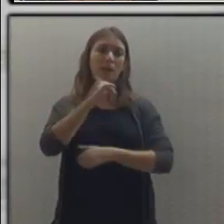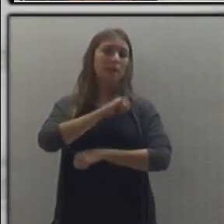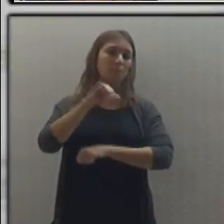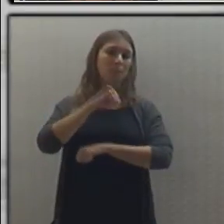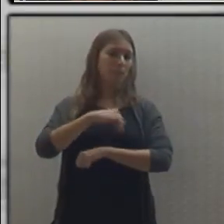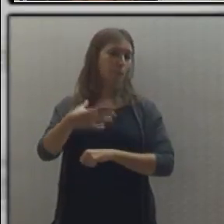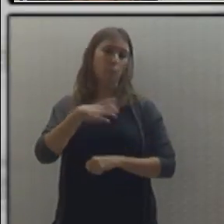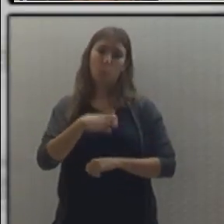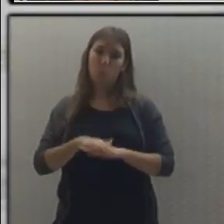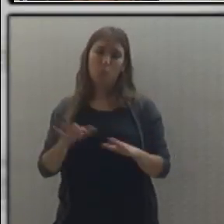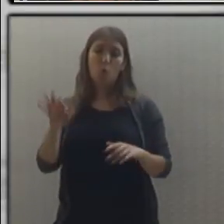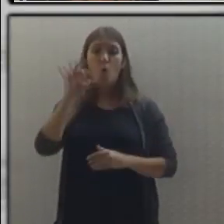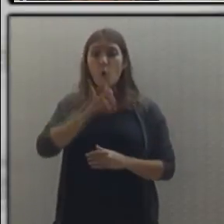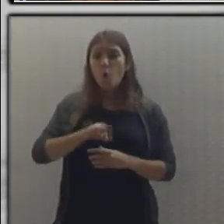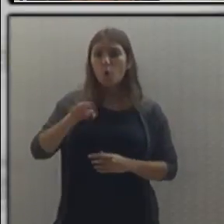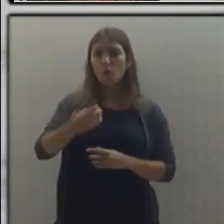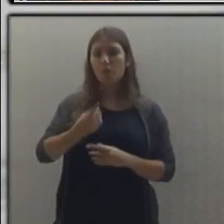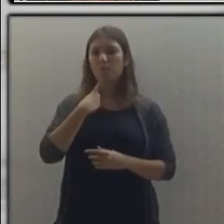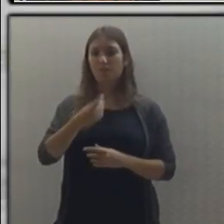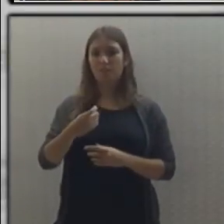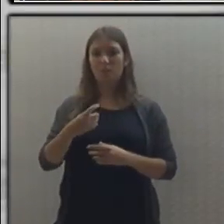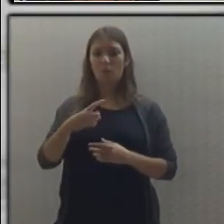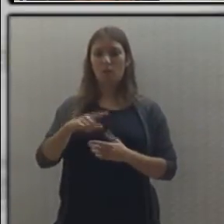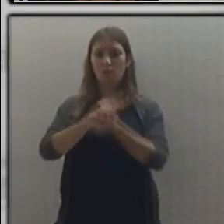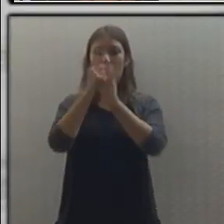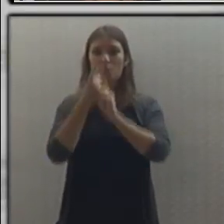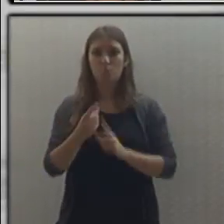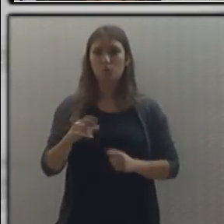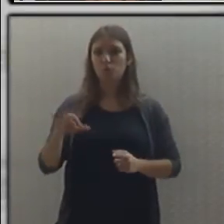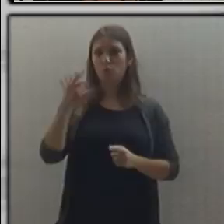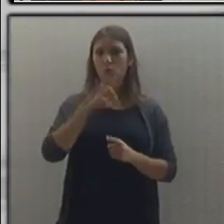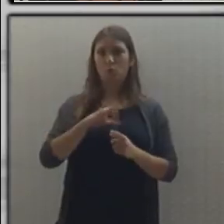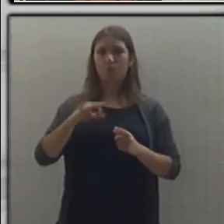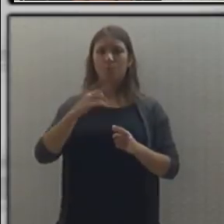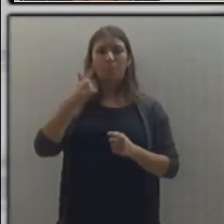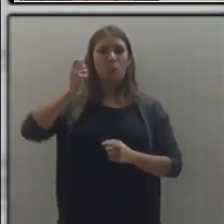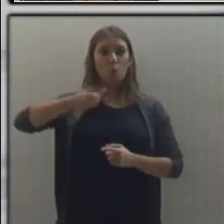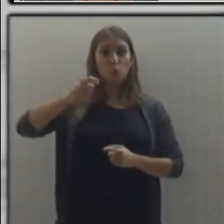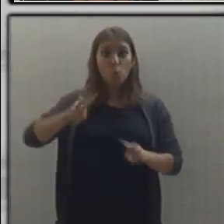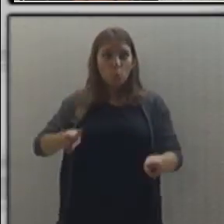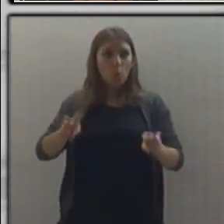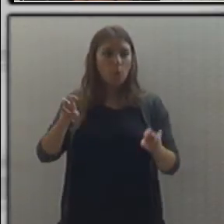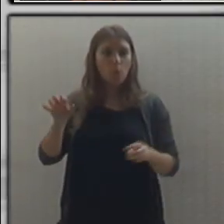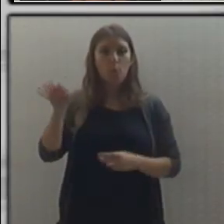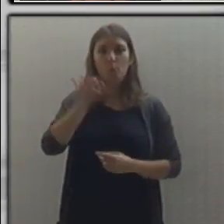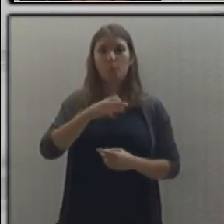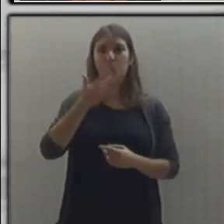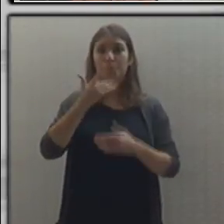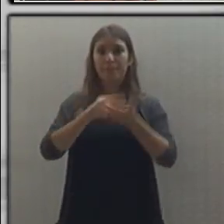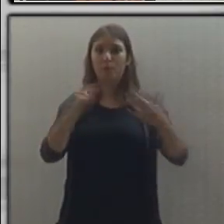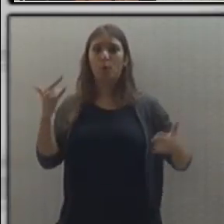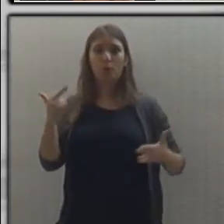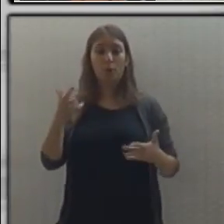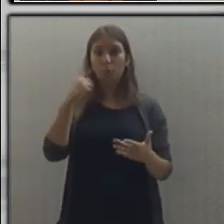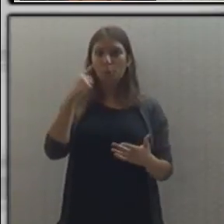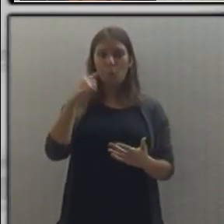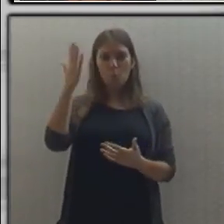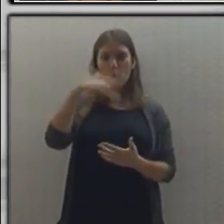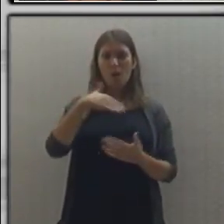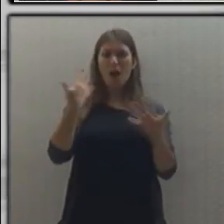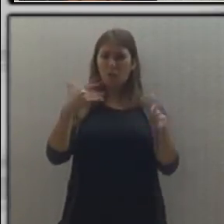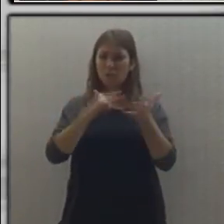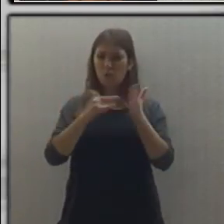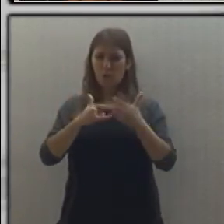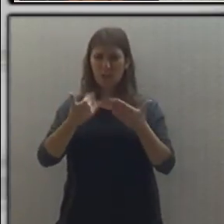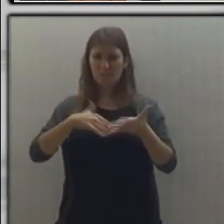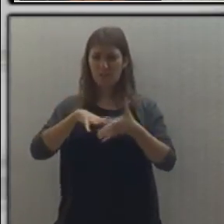O con la dificultad de asumir nuevos cambios, de incorporar nuevos hábitos, como la tecnología, aunque hay mucha tecnología